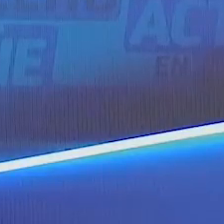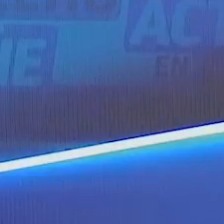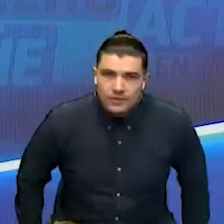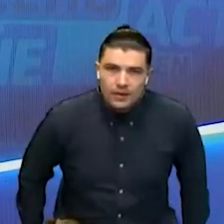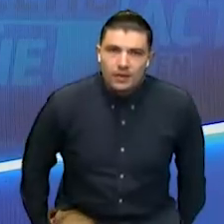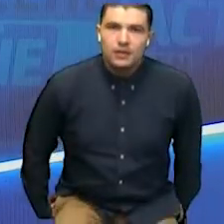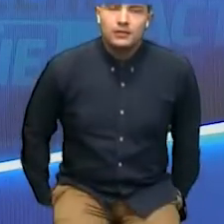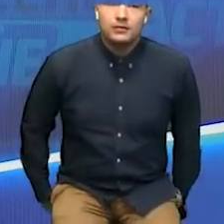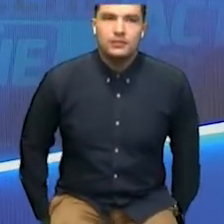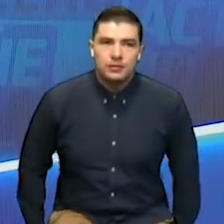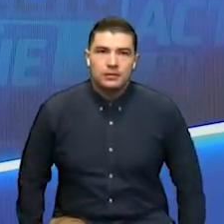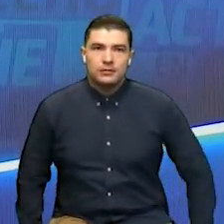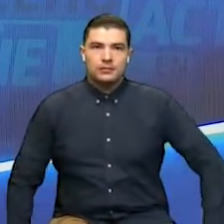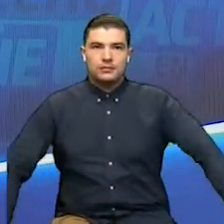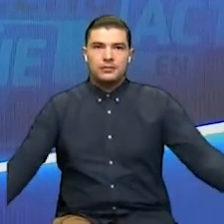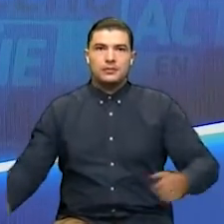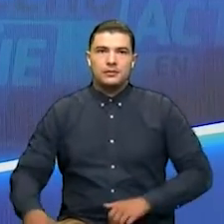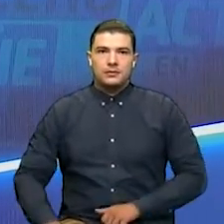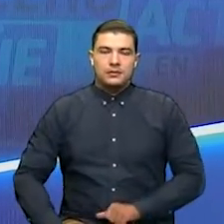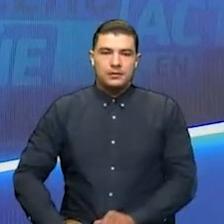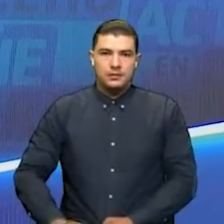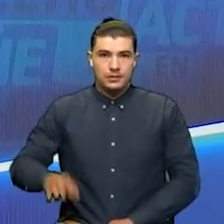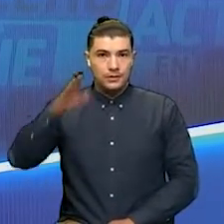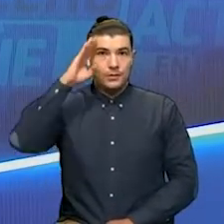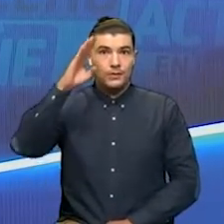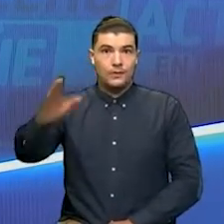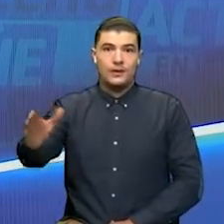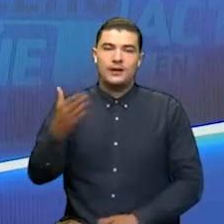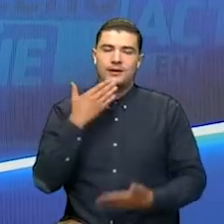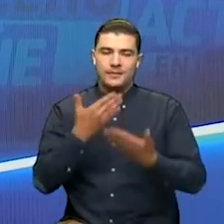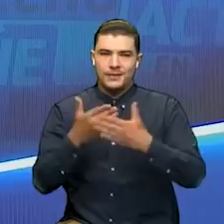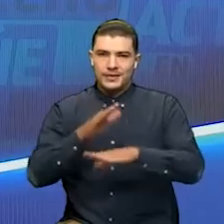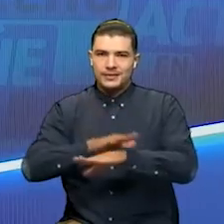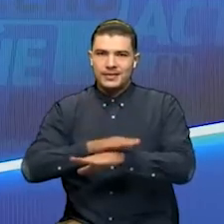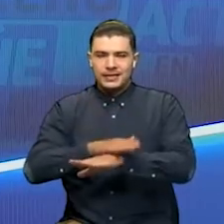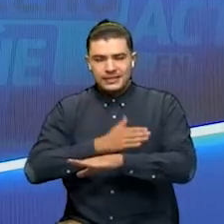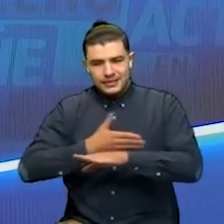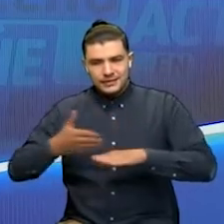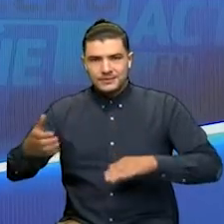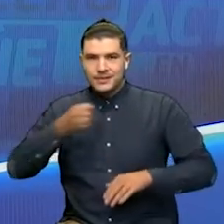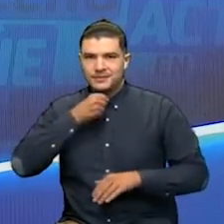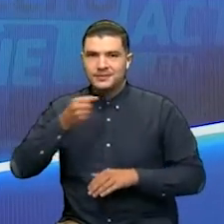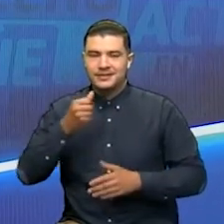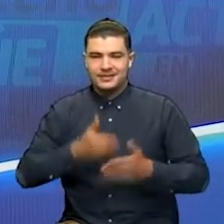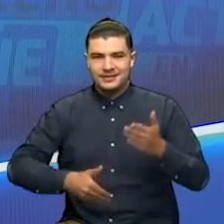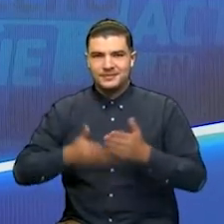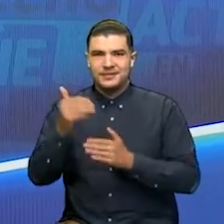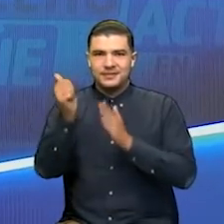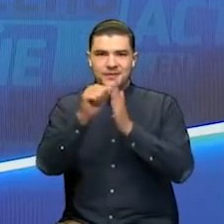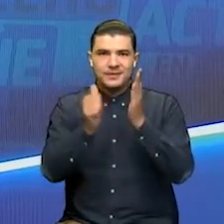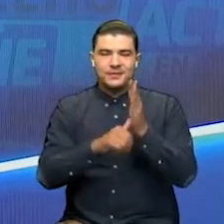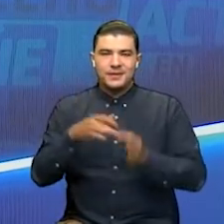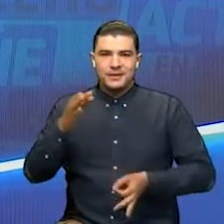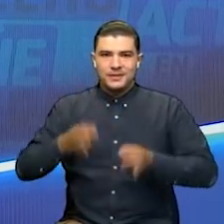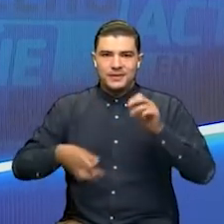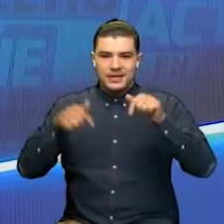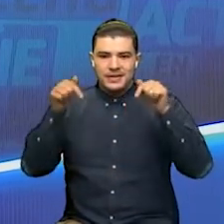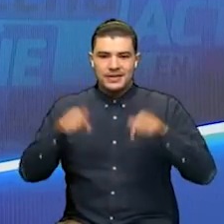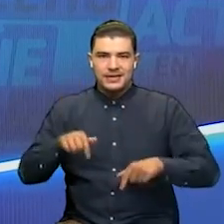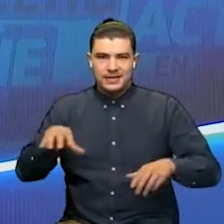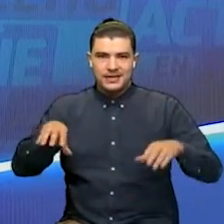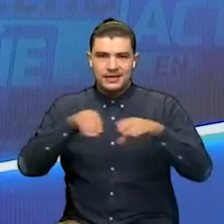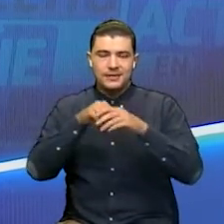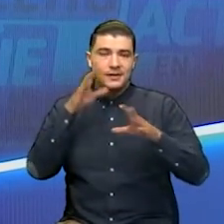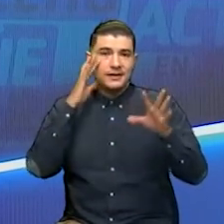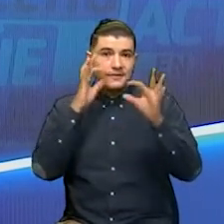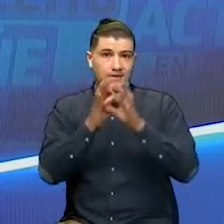Hola, ¿qué tal? Un cordial saludo. Bienvenidos a Actúen Derecho. Después de las noticias, iniciamos con el programa jurídico del Canal TRO, dedicado a